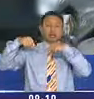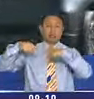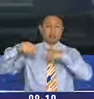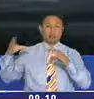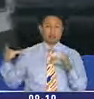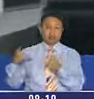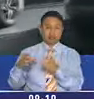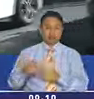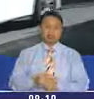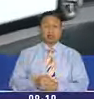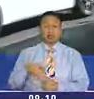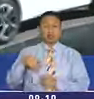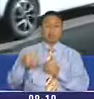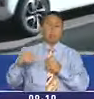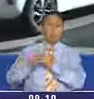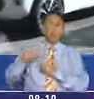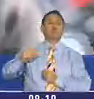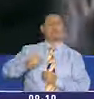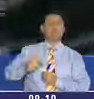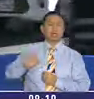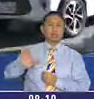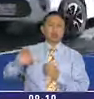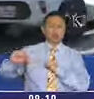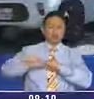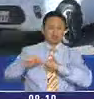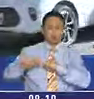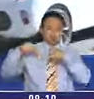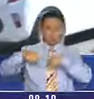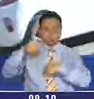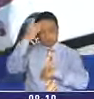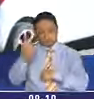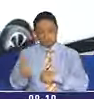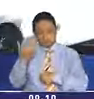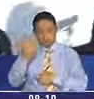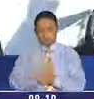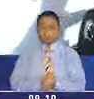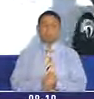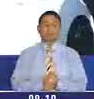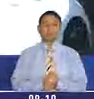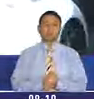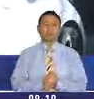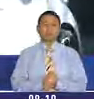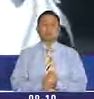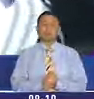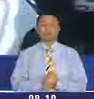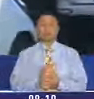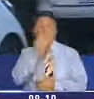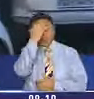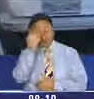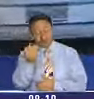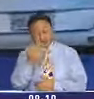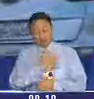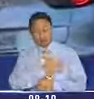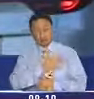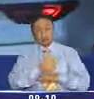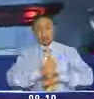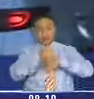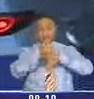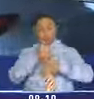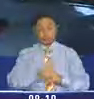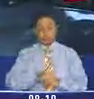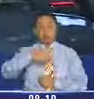nos cuente un poquito más de detalles acerca de este trabajo que se está realizando. Buenos días. Buenos días, soy el Teniente Coronel Cristian Proaño, jefe del